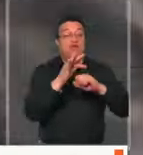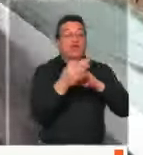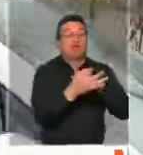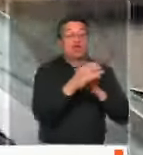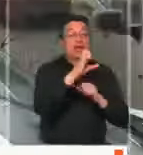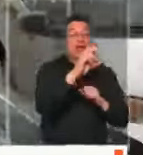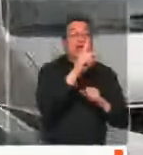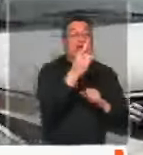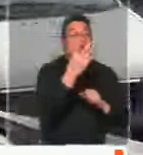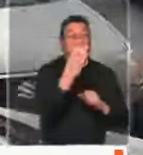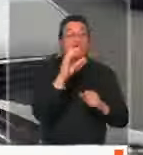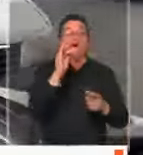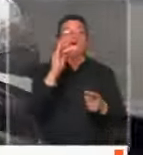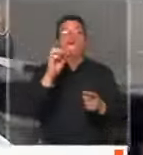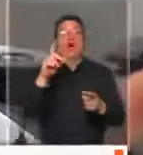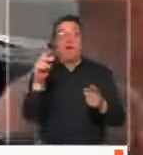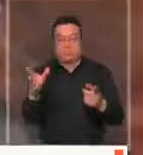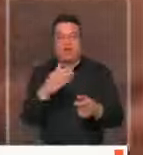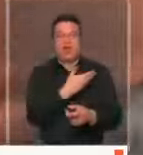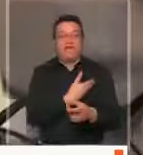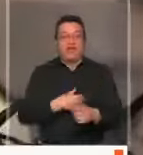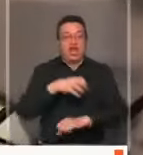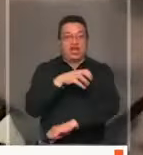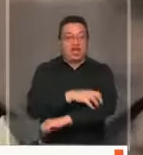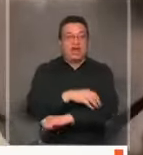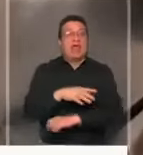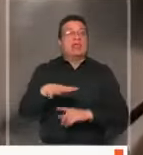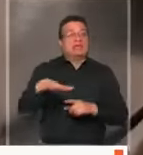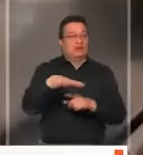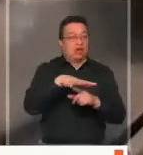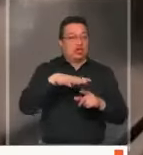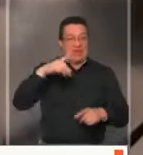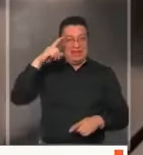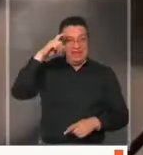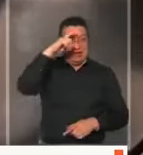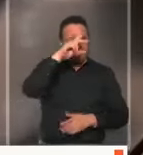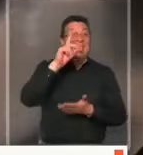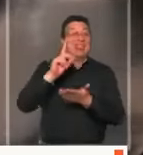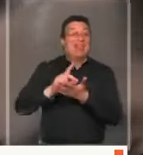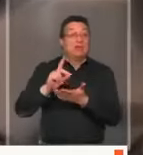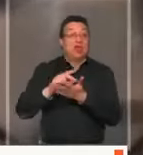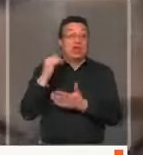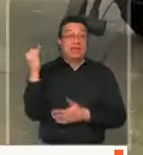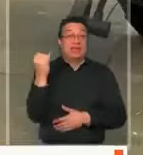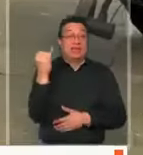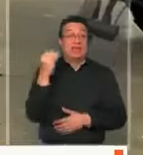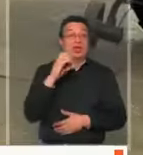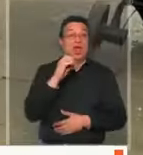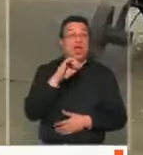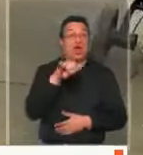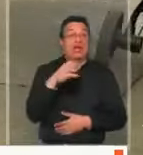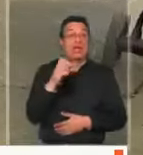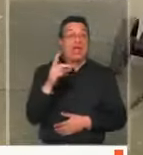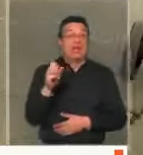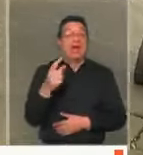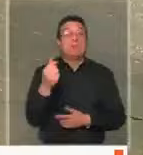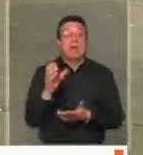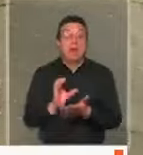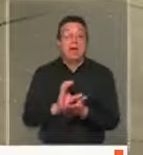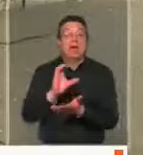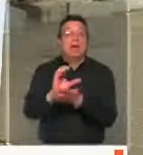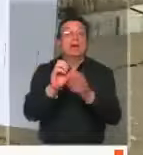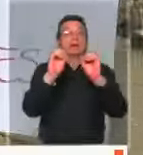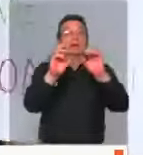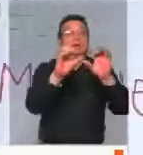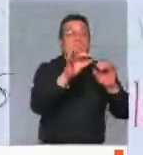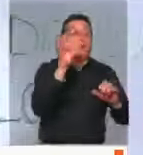y FOLAB por parte del gobierno regional tienen una compleja situación al diputado independiente Mauricio Ojeda. Dineros destinados a capacitar a